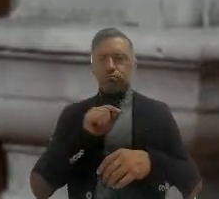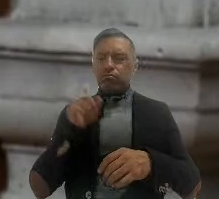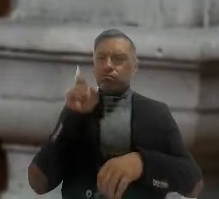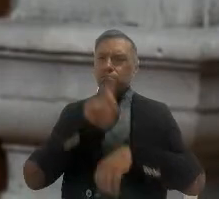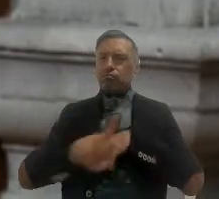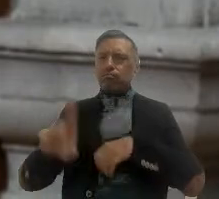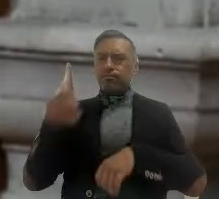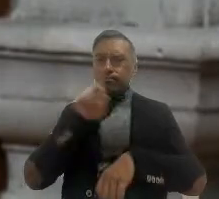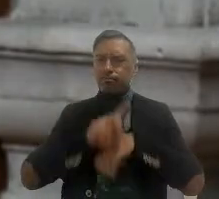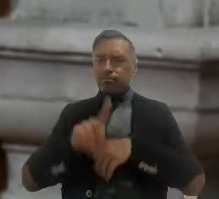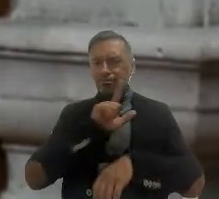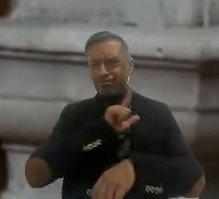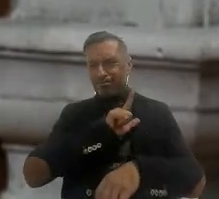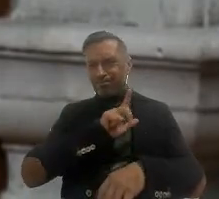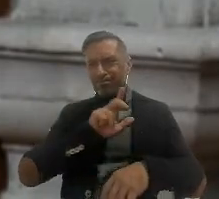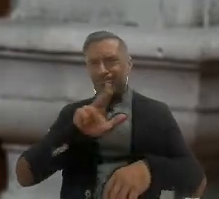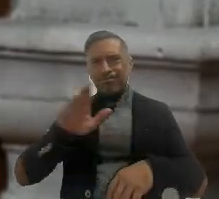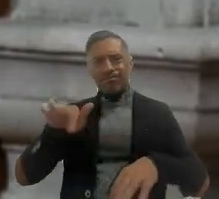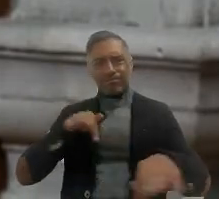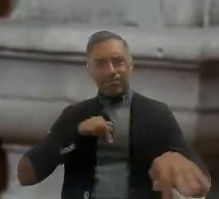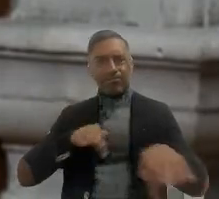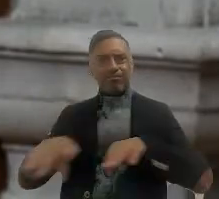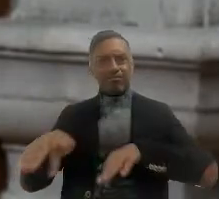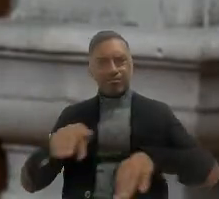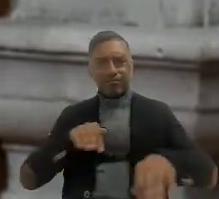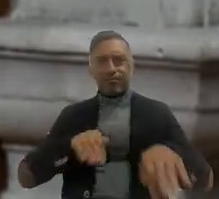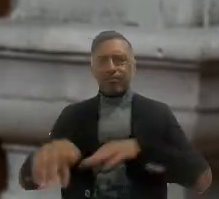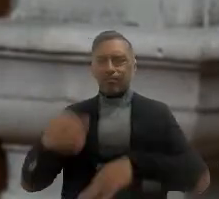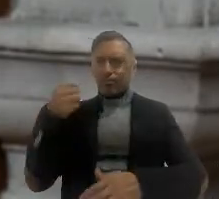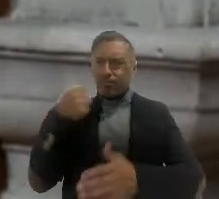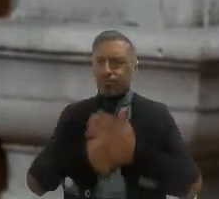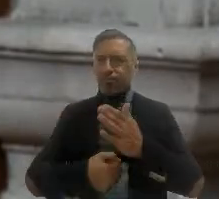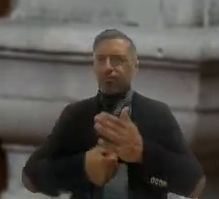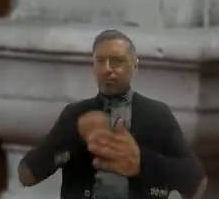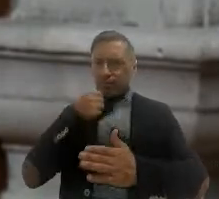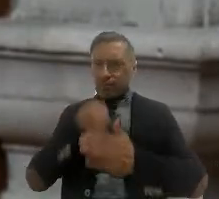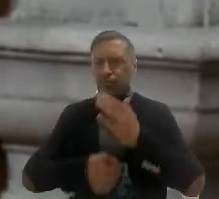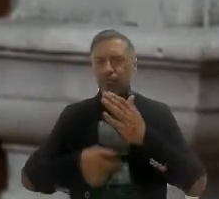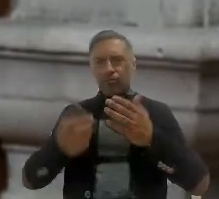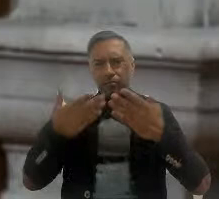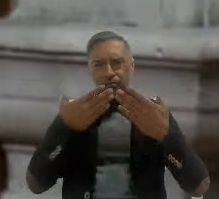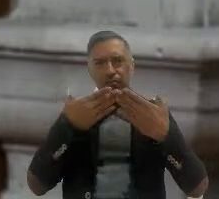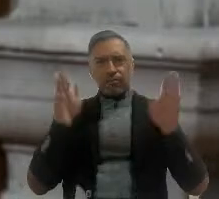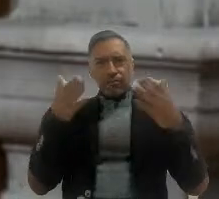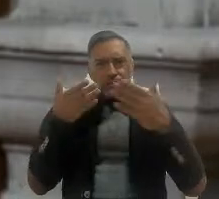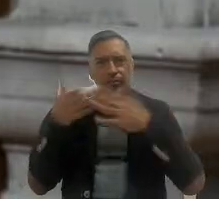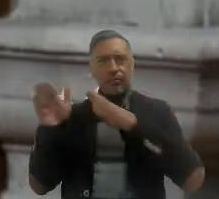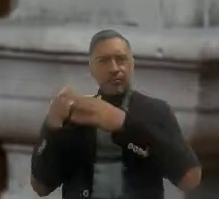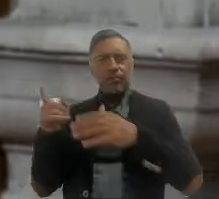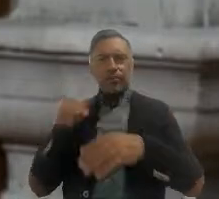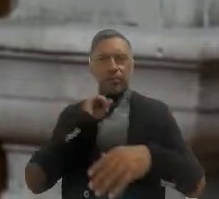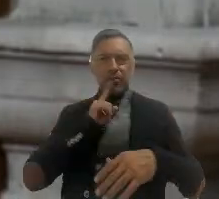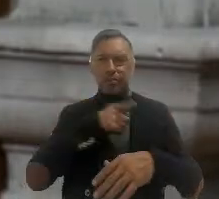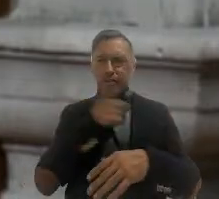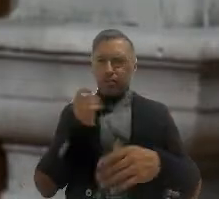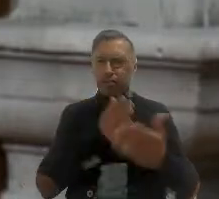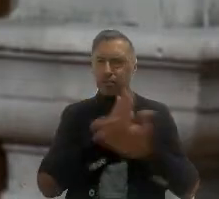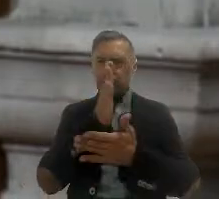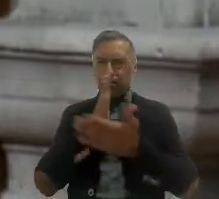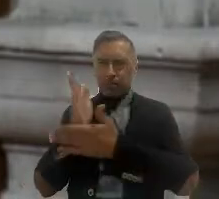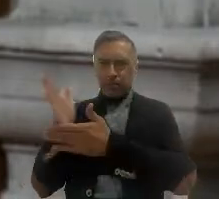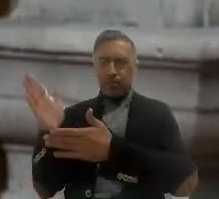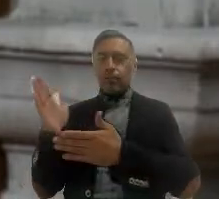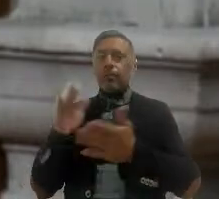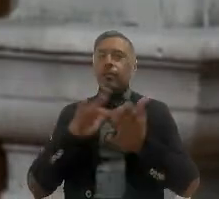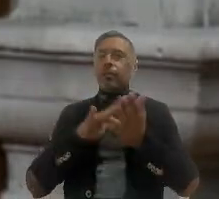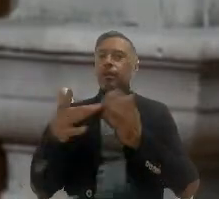para seguir abriendo camino y espacios para más mujeres. Gracias a todas ellas que han luchado a lo largo de la